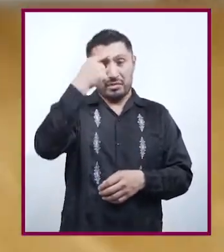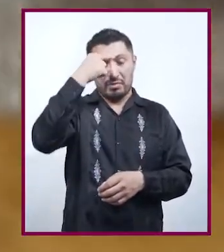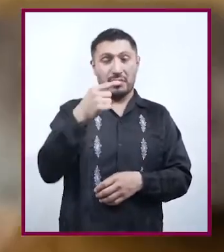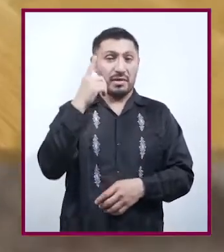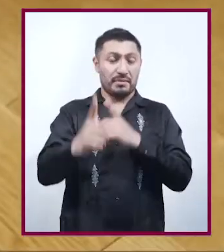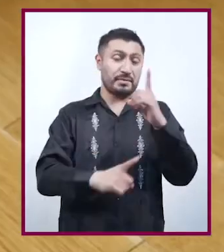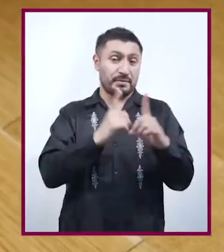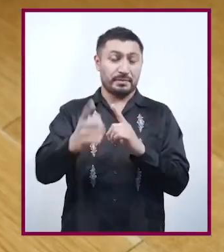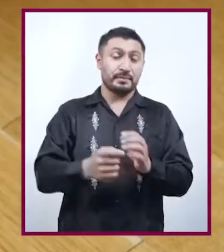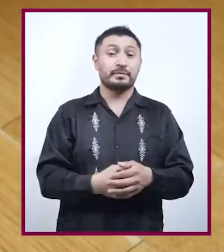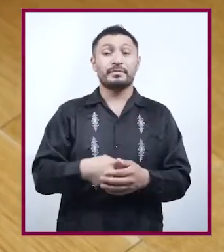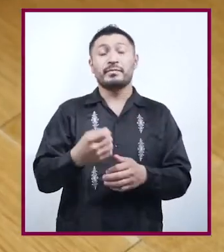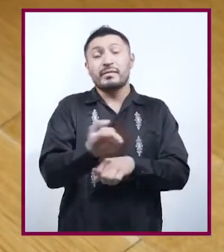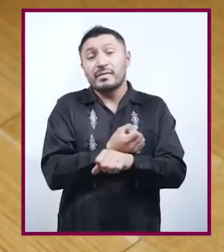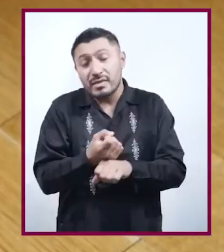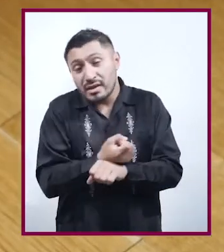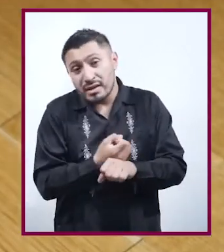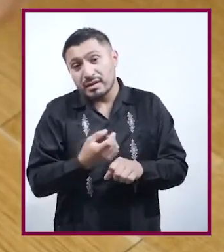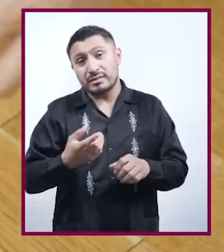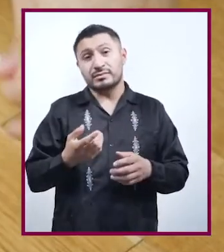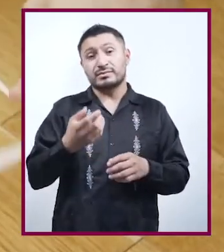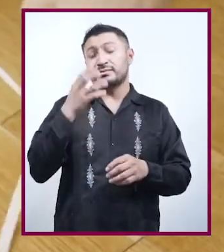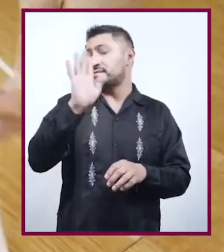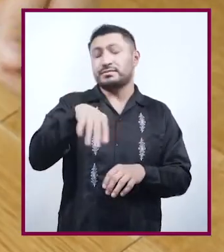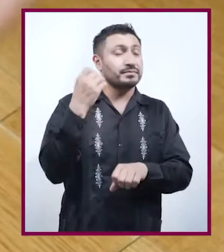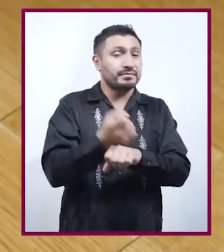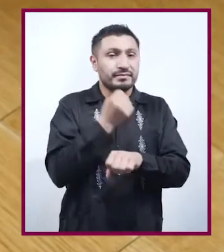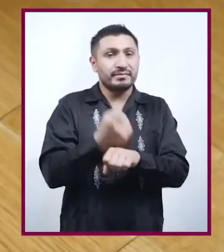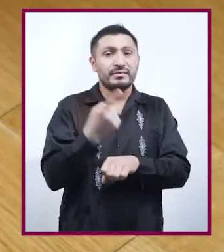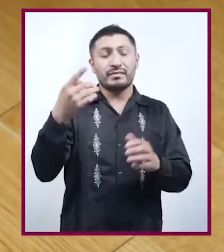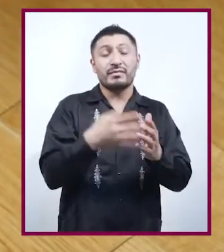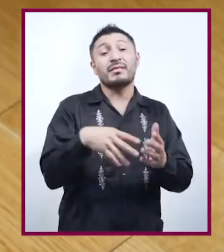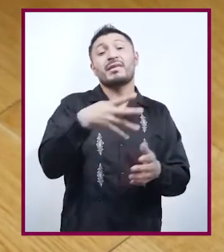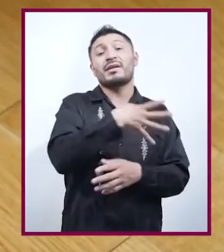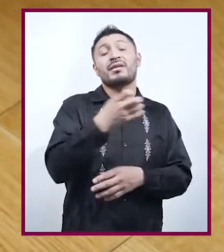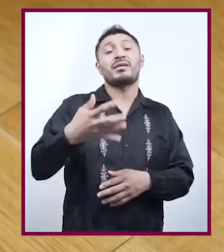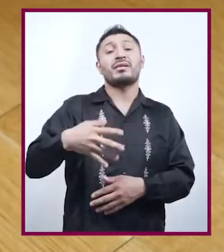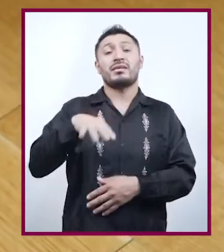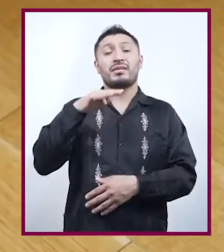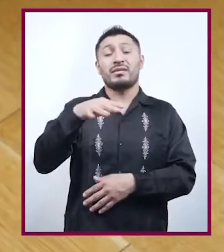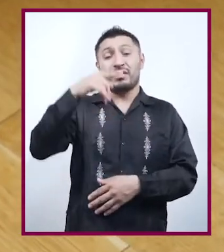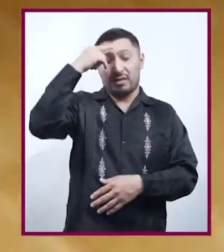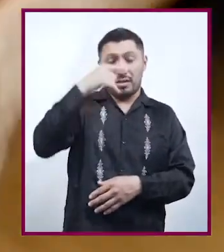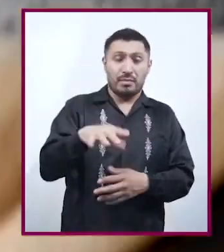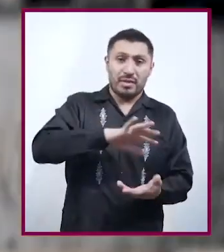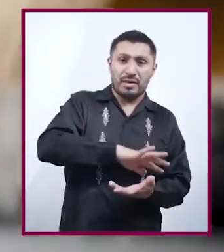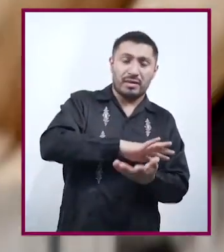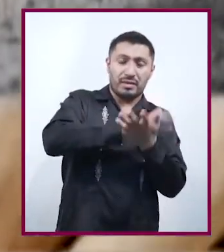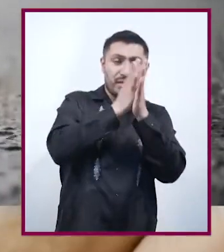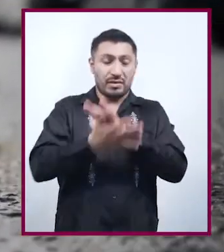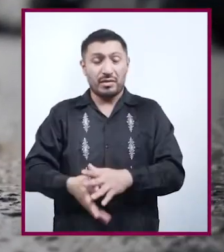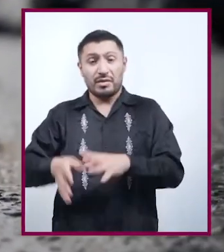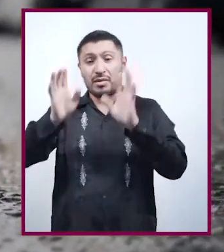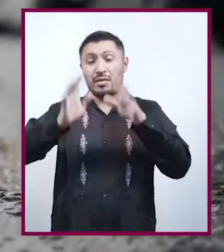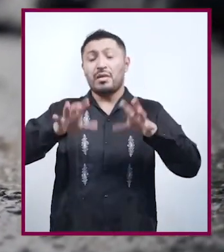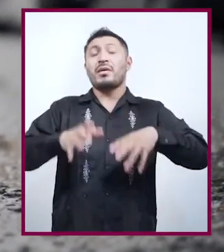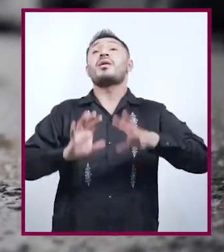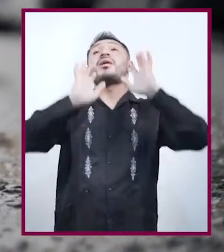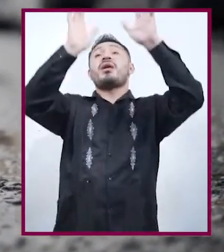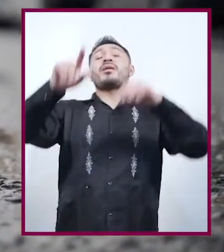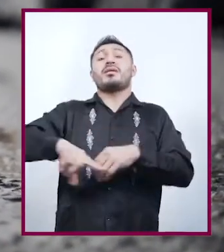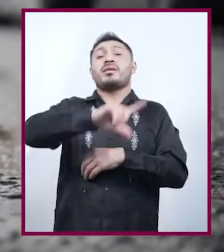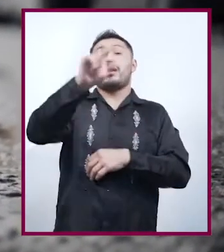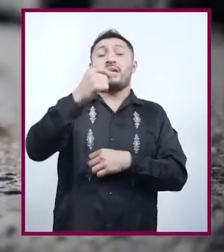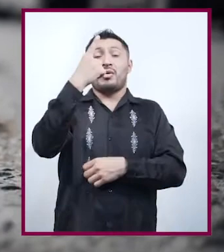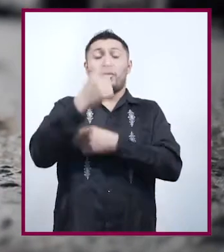deporte. El diseño fue intervenido en 1919 para adecuarlos al básquetbol, y un año más tarde,